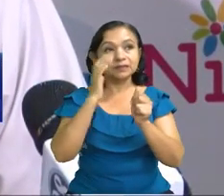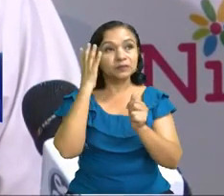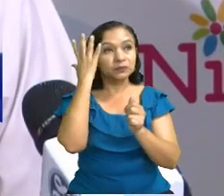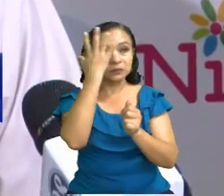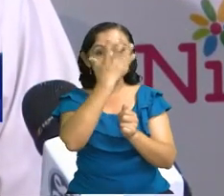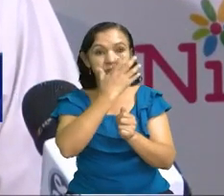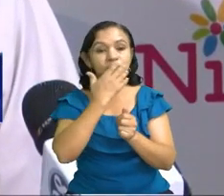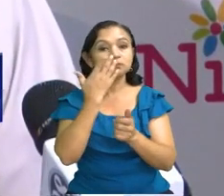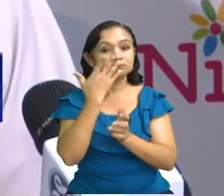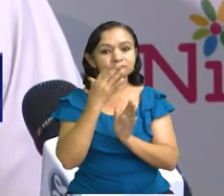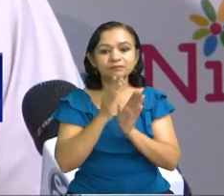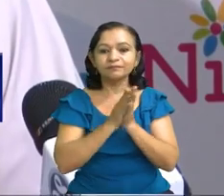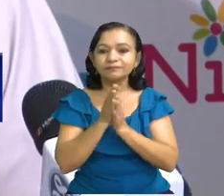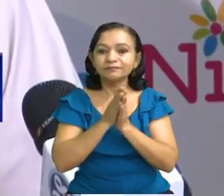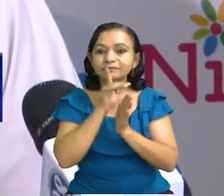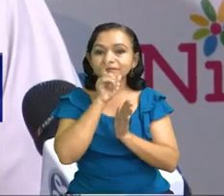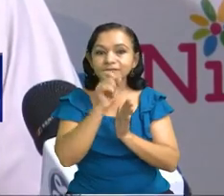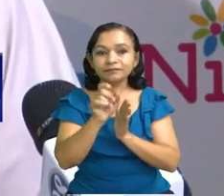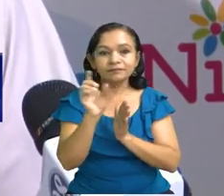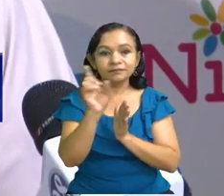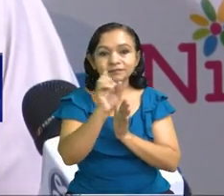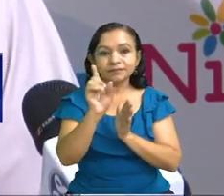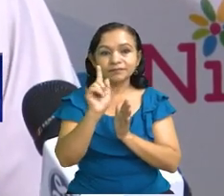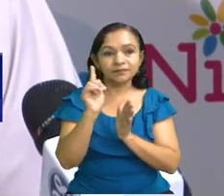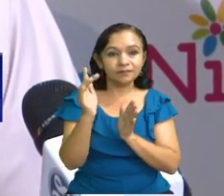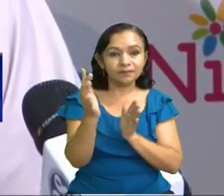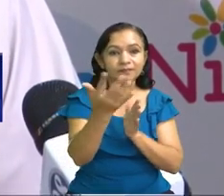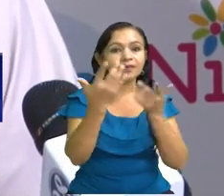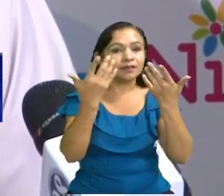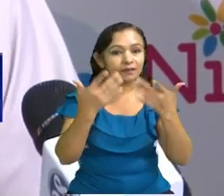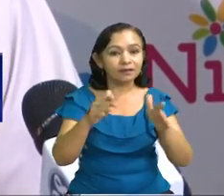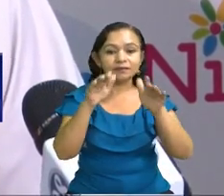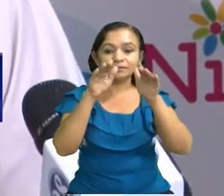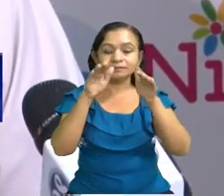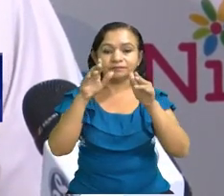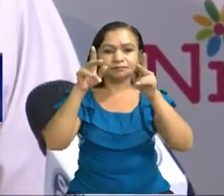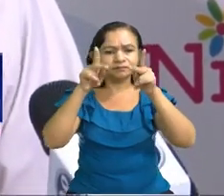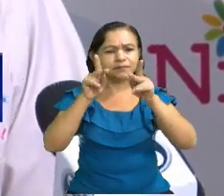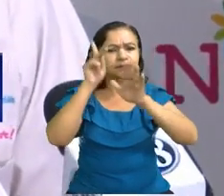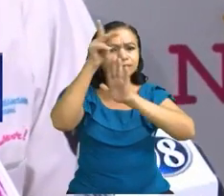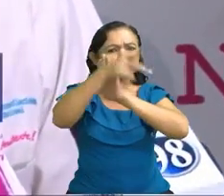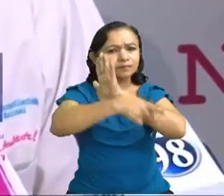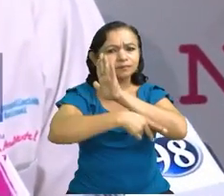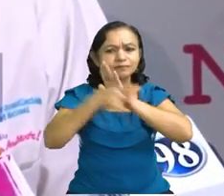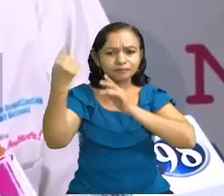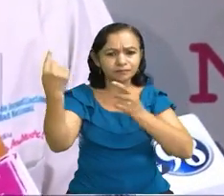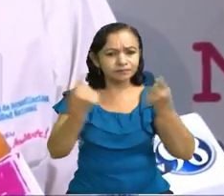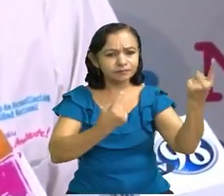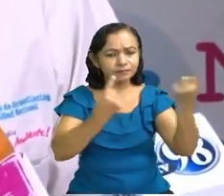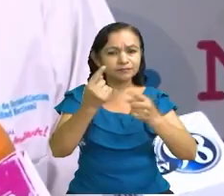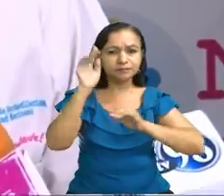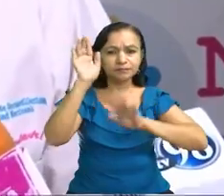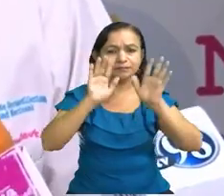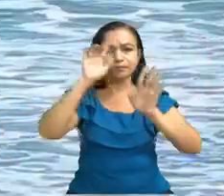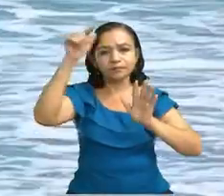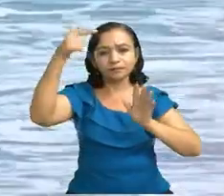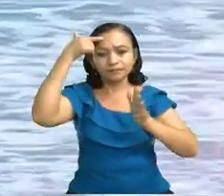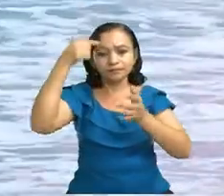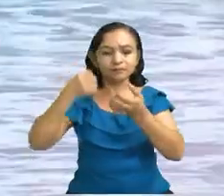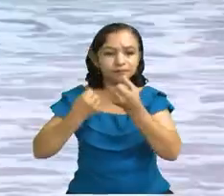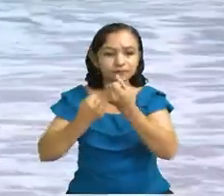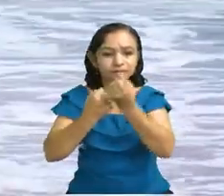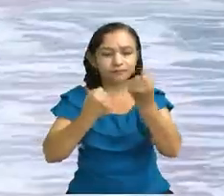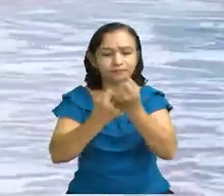espectacularmente atractivo, donde ya nosotros hemos tenido mundiales, donde nuestro gobierno ha apoyado